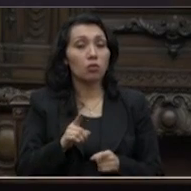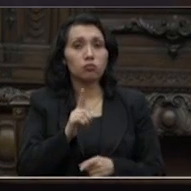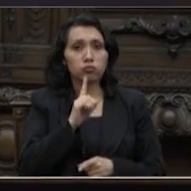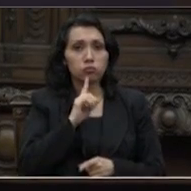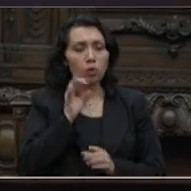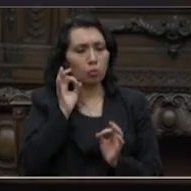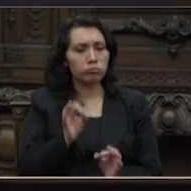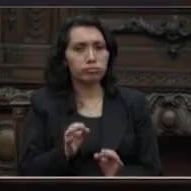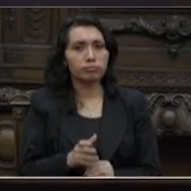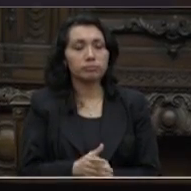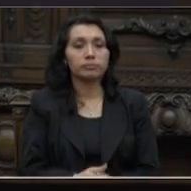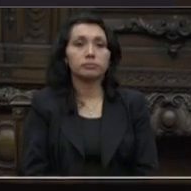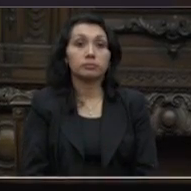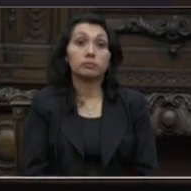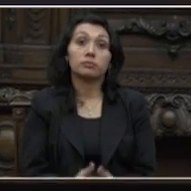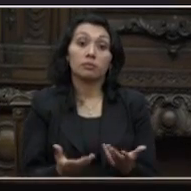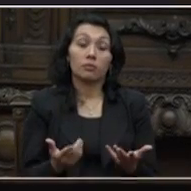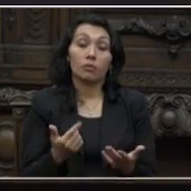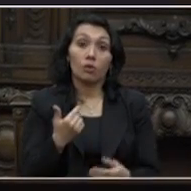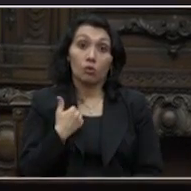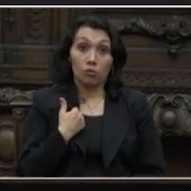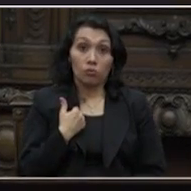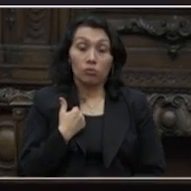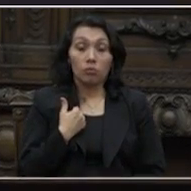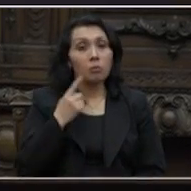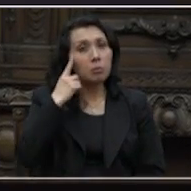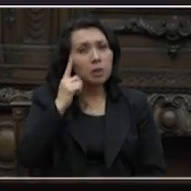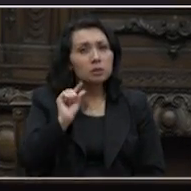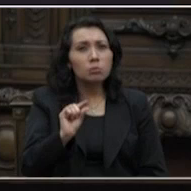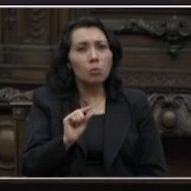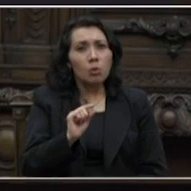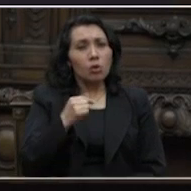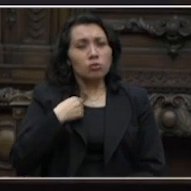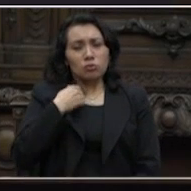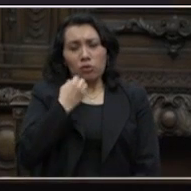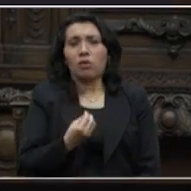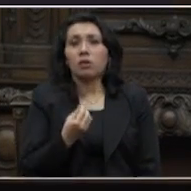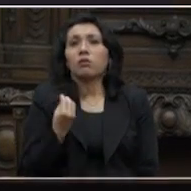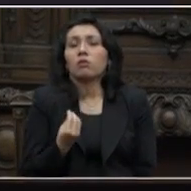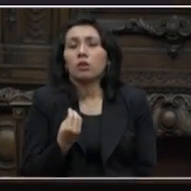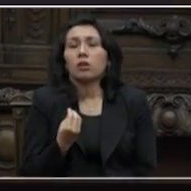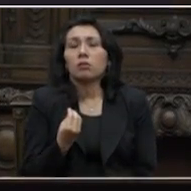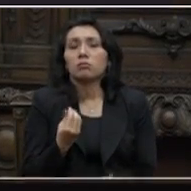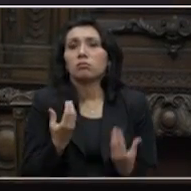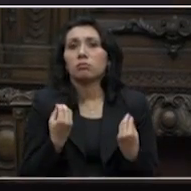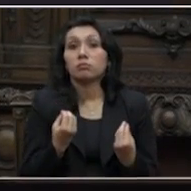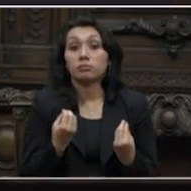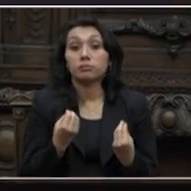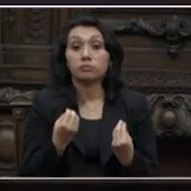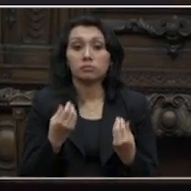situados y concretos? Entonces, para mí, o sea, pensando un poco en esto, yo decía, bueno, entonces,